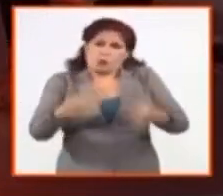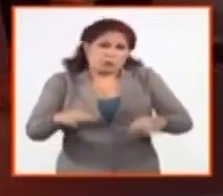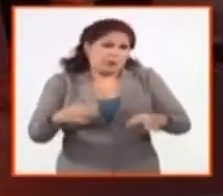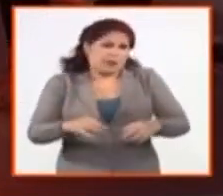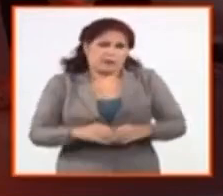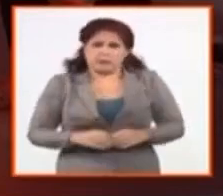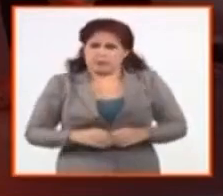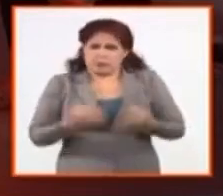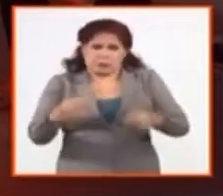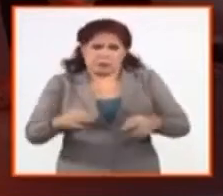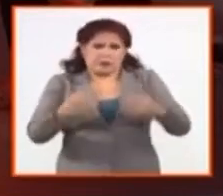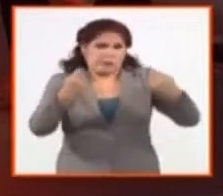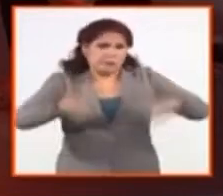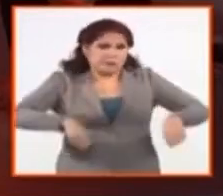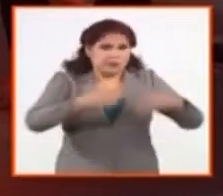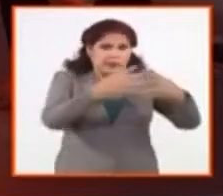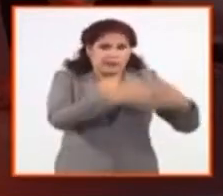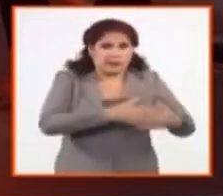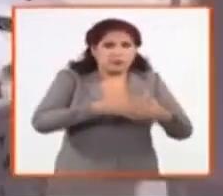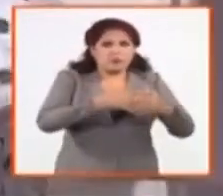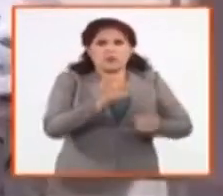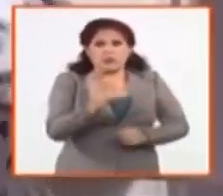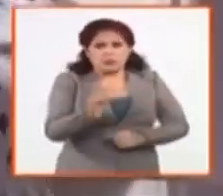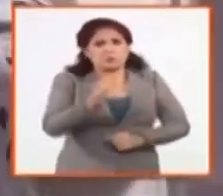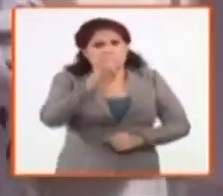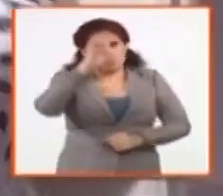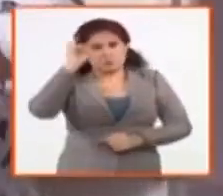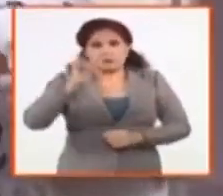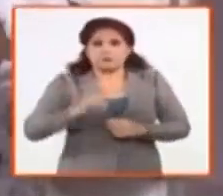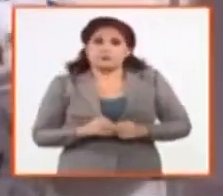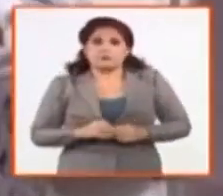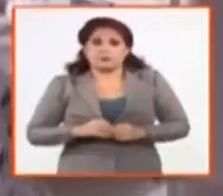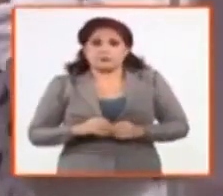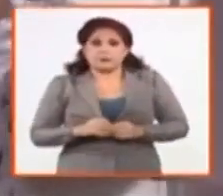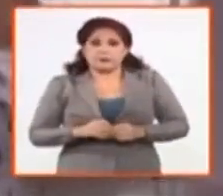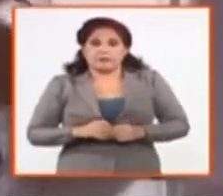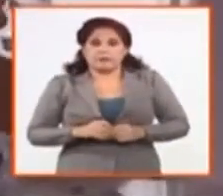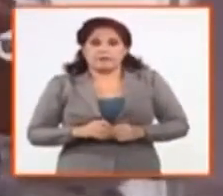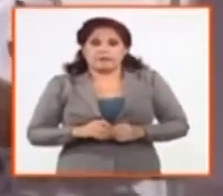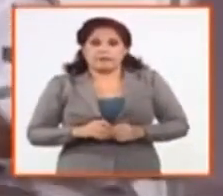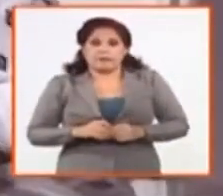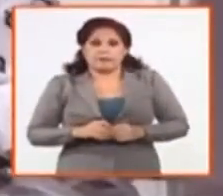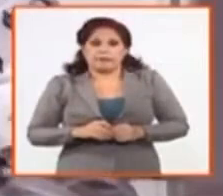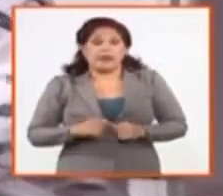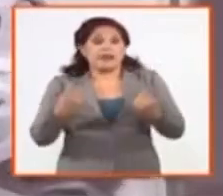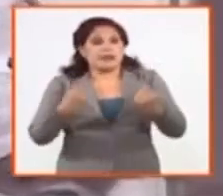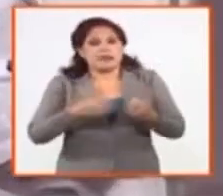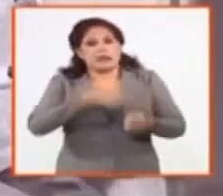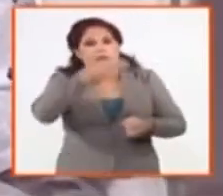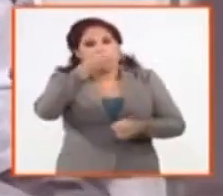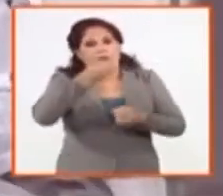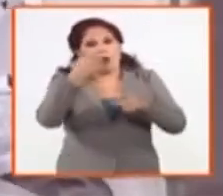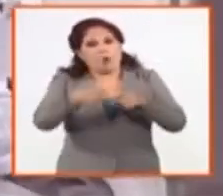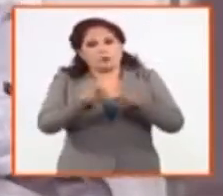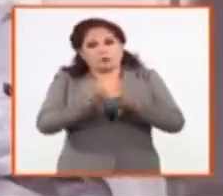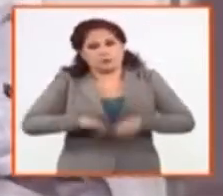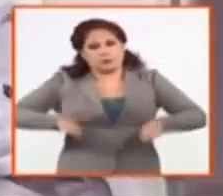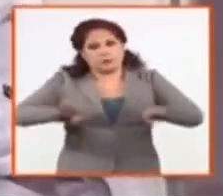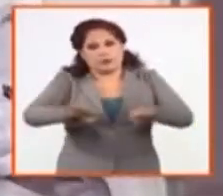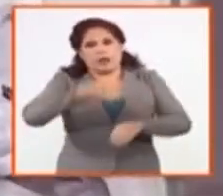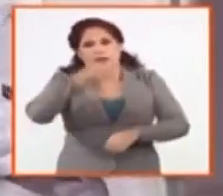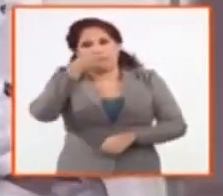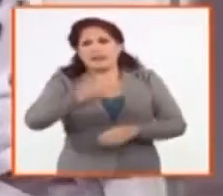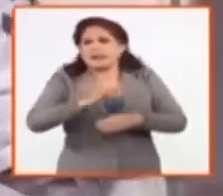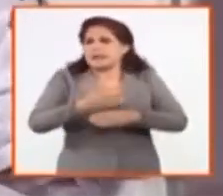pregunta. ¿Qué significó en aquel momento? He tratado de explicarlo, eso imagínate, necesitaría mucho tiempo. Pero ¿y qué significa